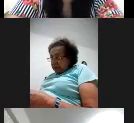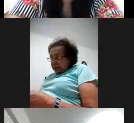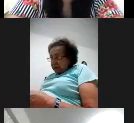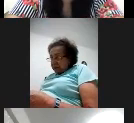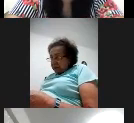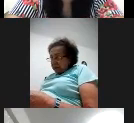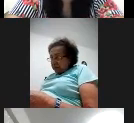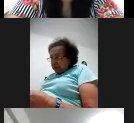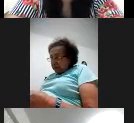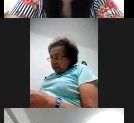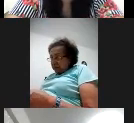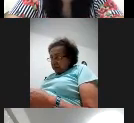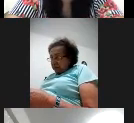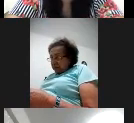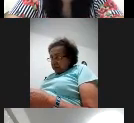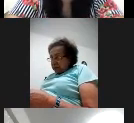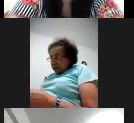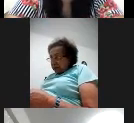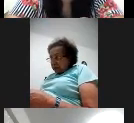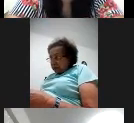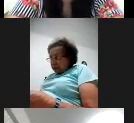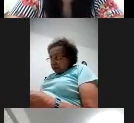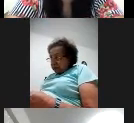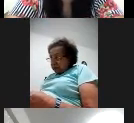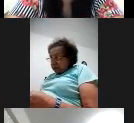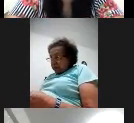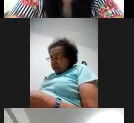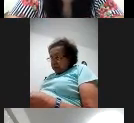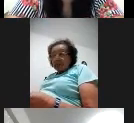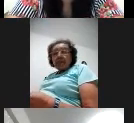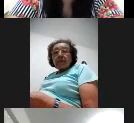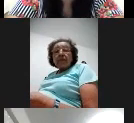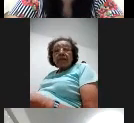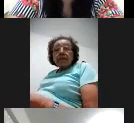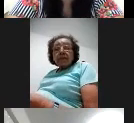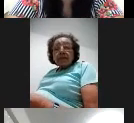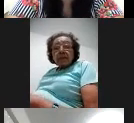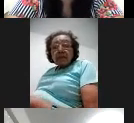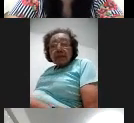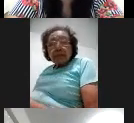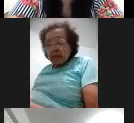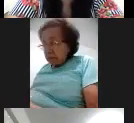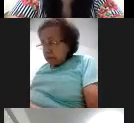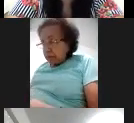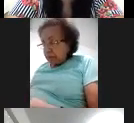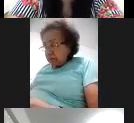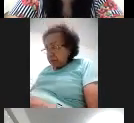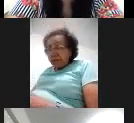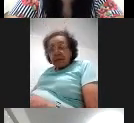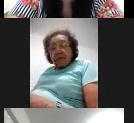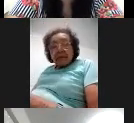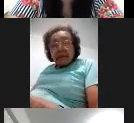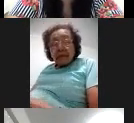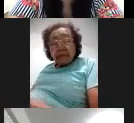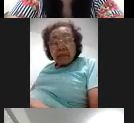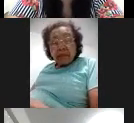dejar de hacer ejercicios, ¿no? Si su médico le va a indicar que debe dejar de hacerlos, ¿no? Por las diferentes causas que hemos visto, si tiene fiebre por encima de